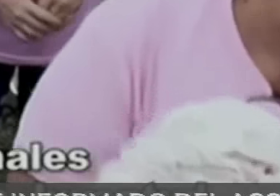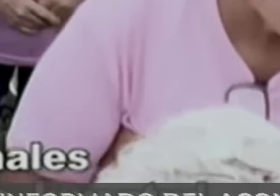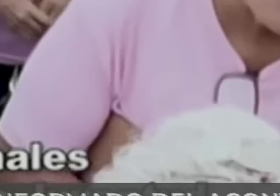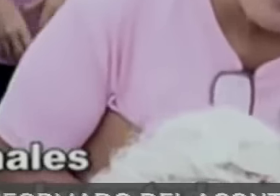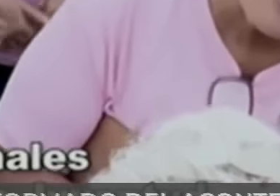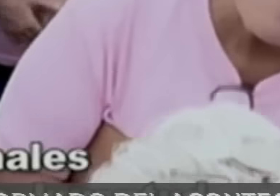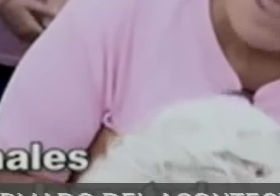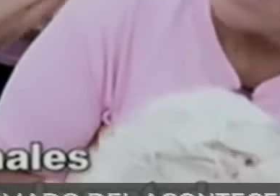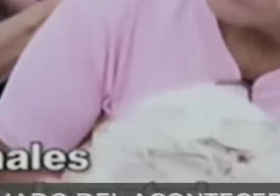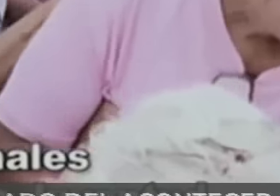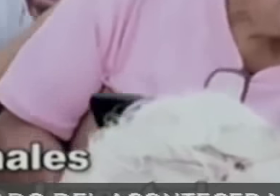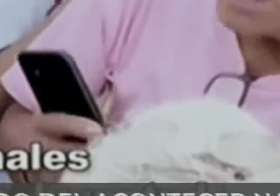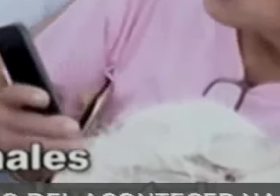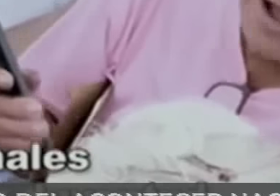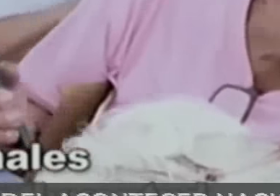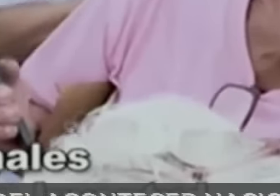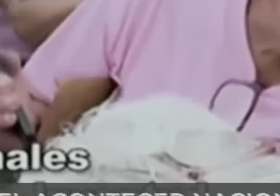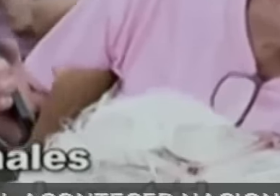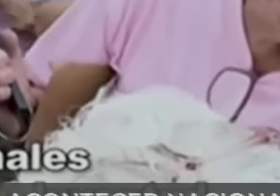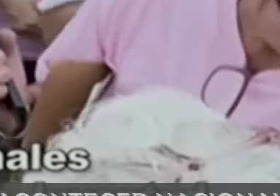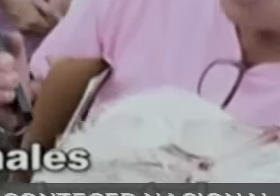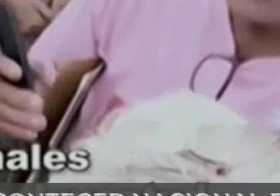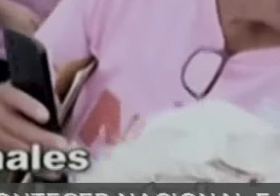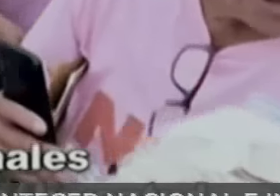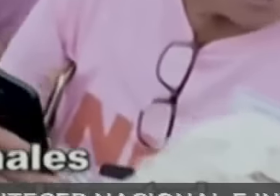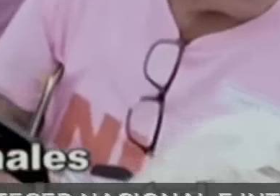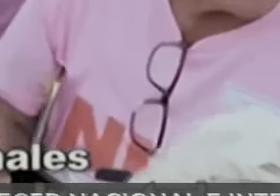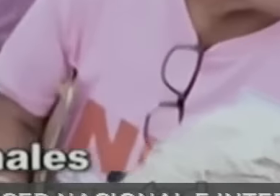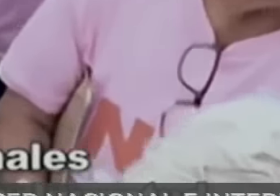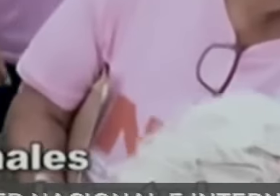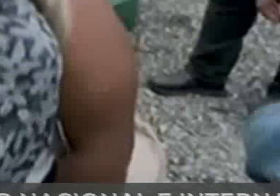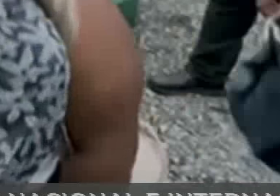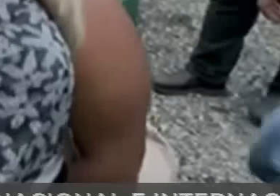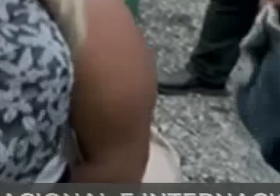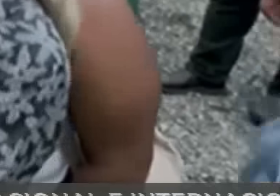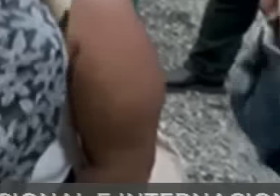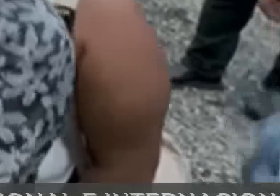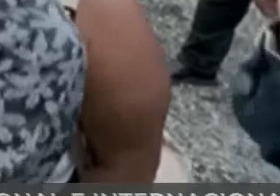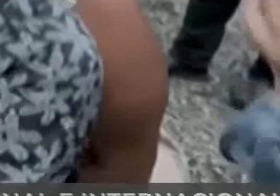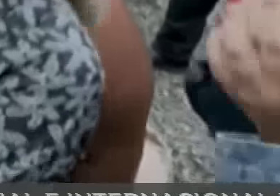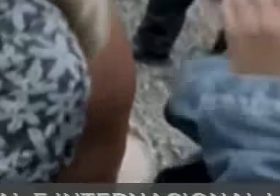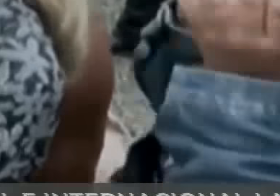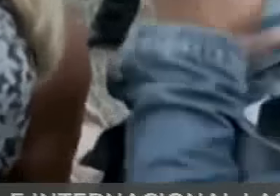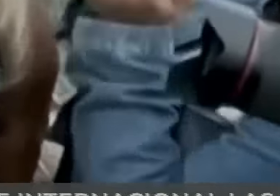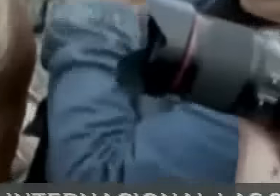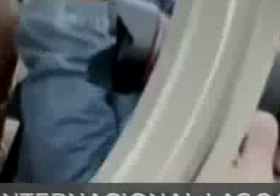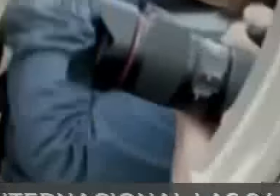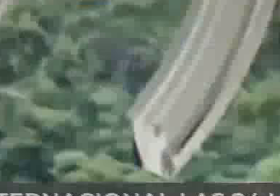4.530 circuitos comunales tienen que tener mínimo 4.530 comités de la juventud.